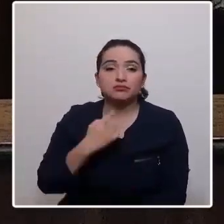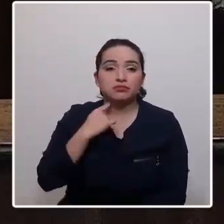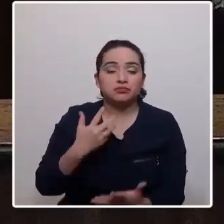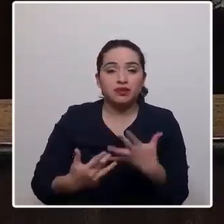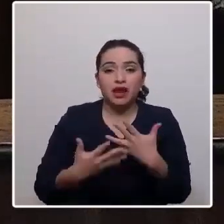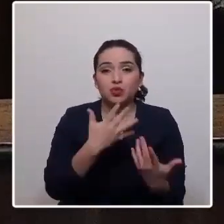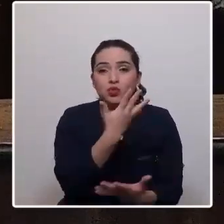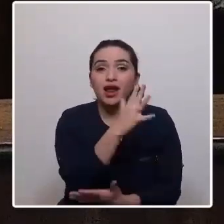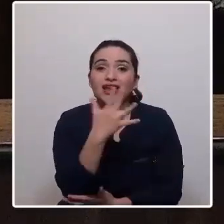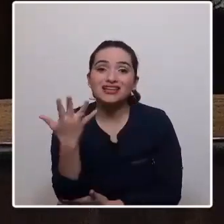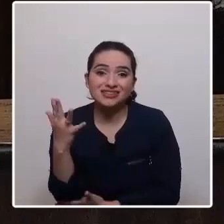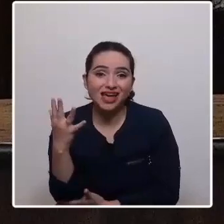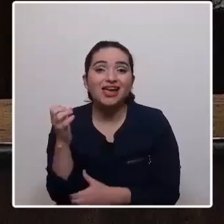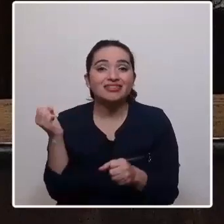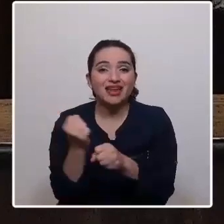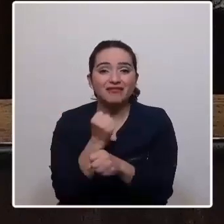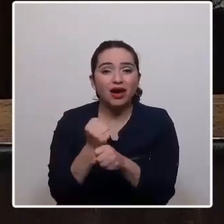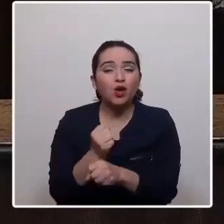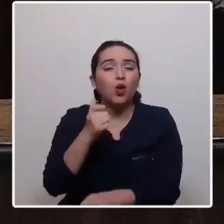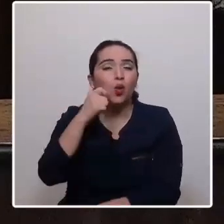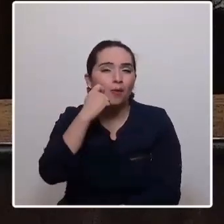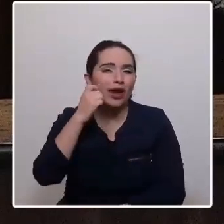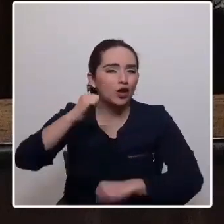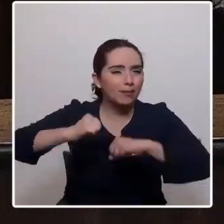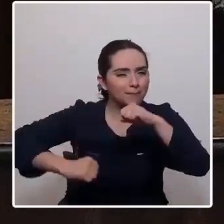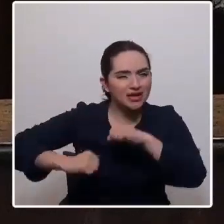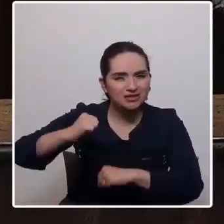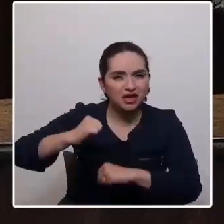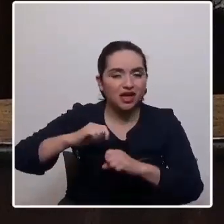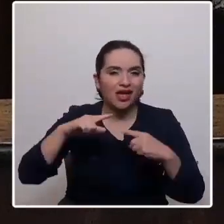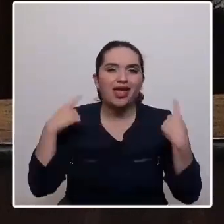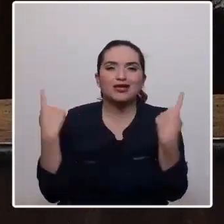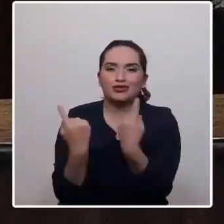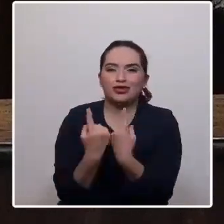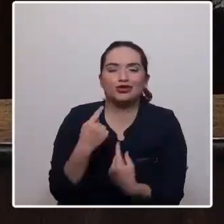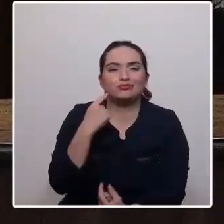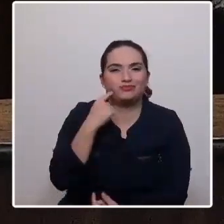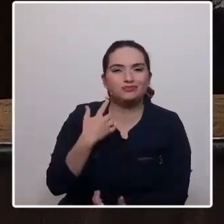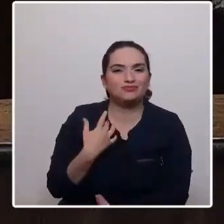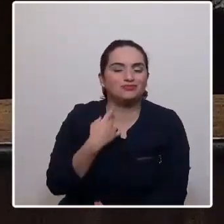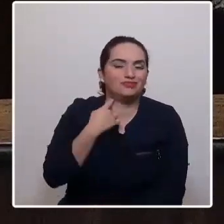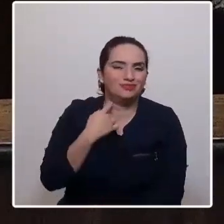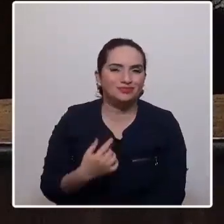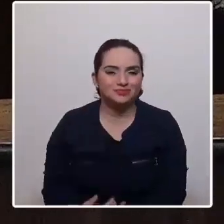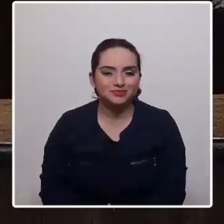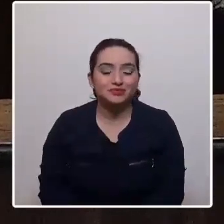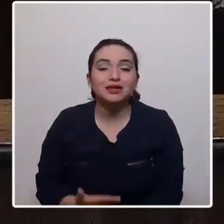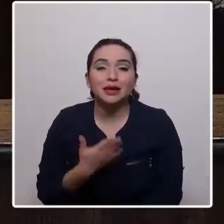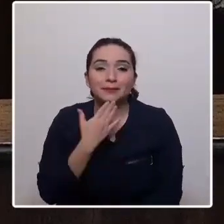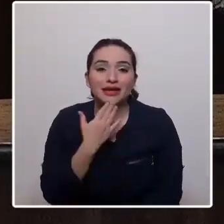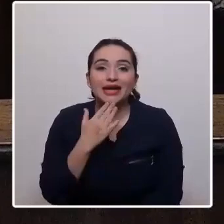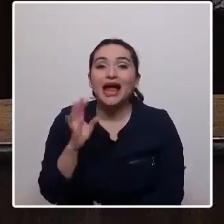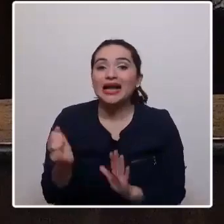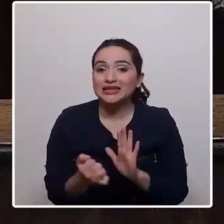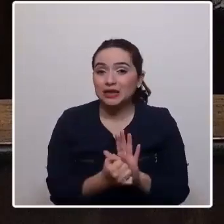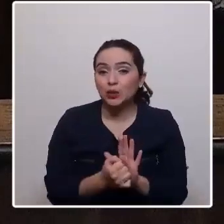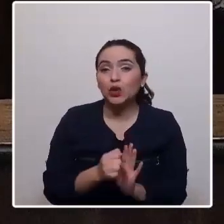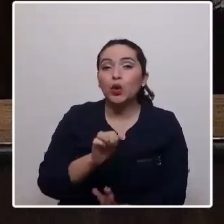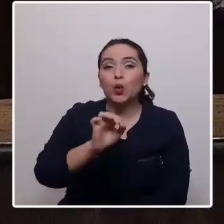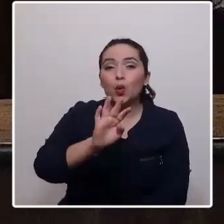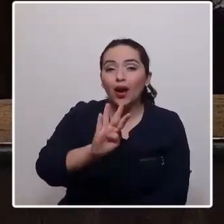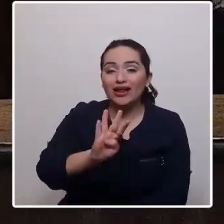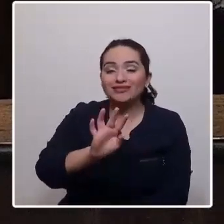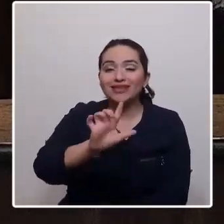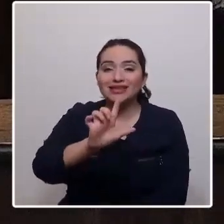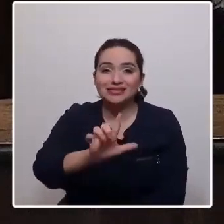medioambiental que la actividad humana e industrial tiene en los entornos. Por eso quiero referirme también al artículo 47, que